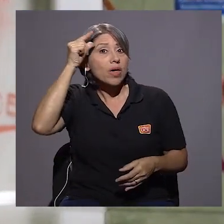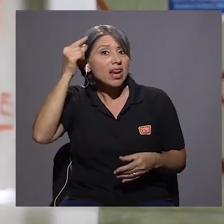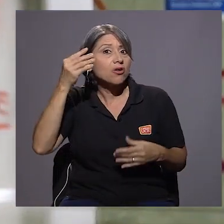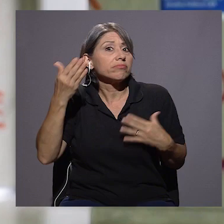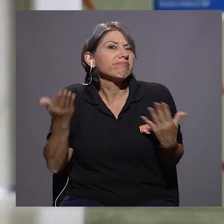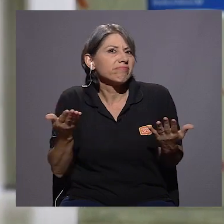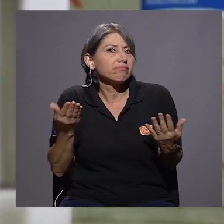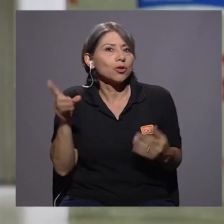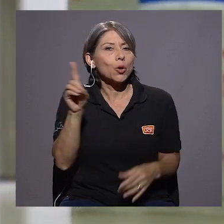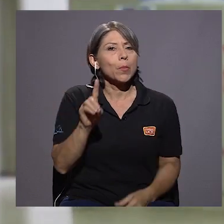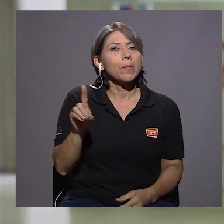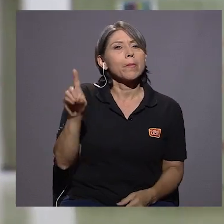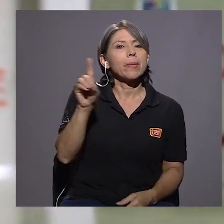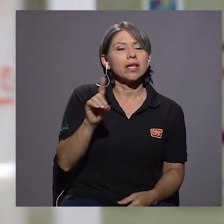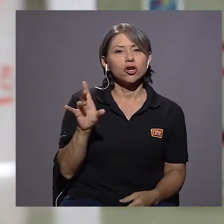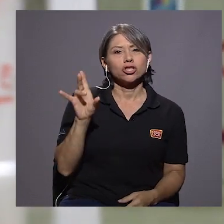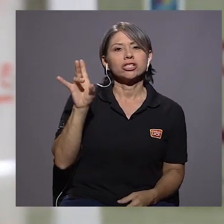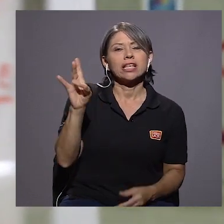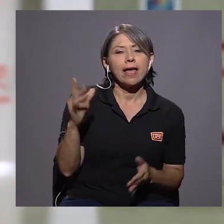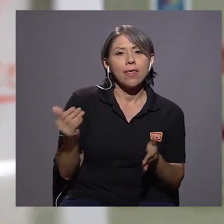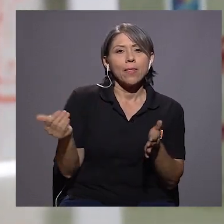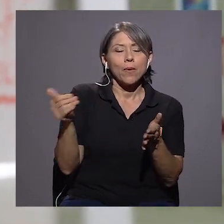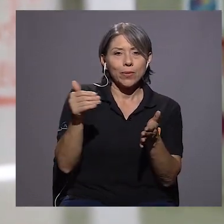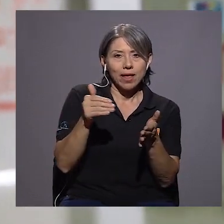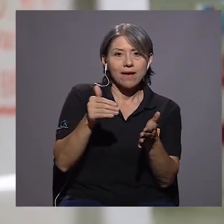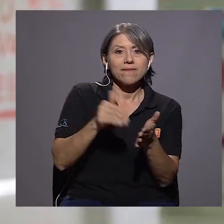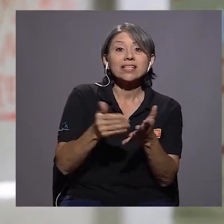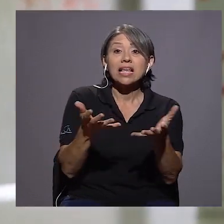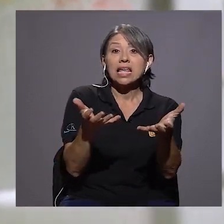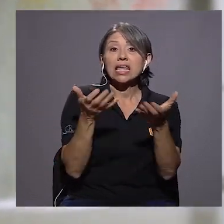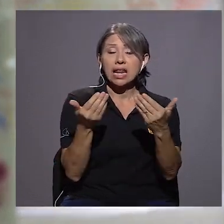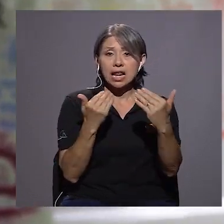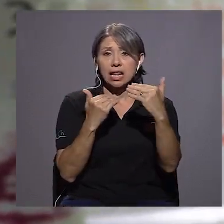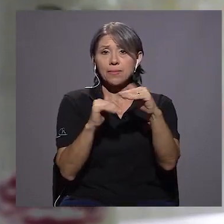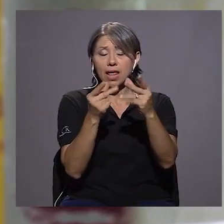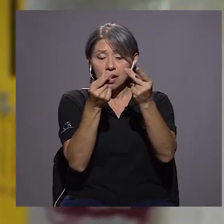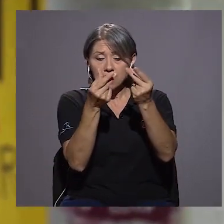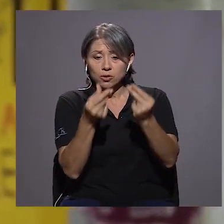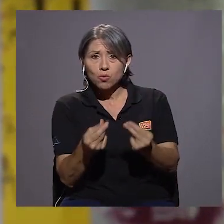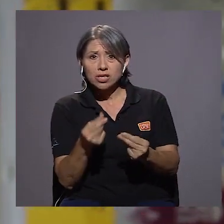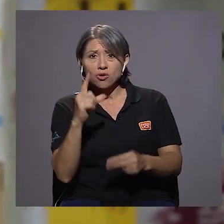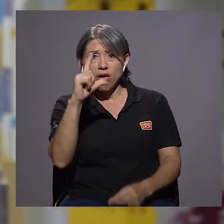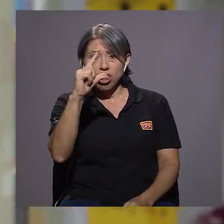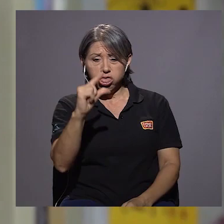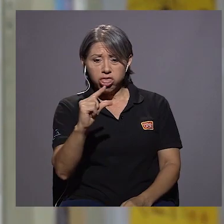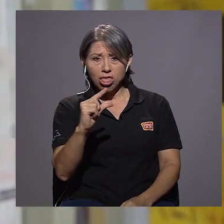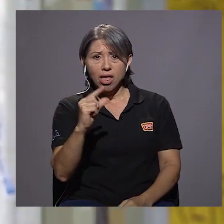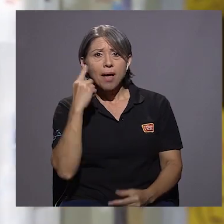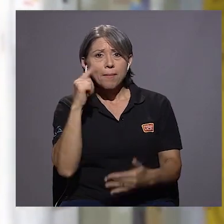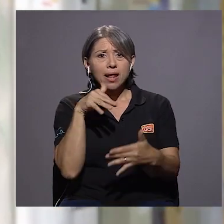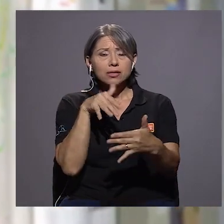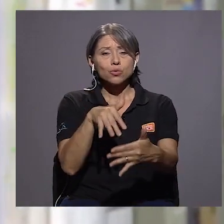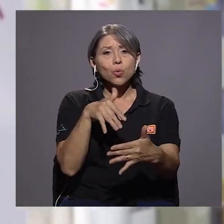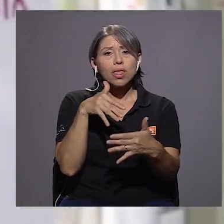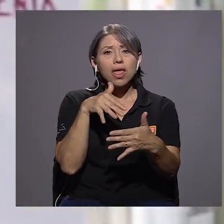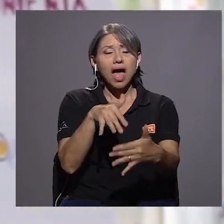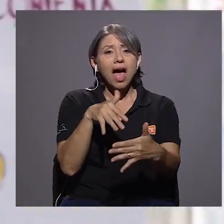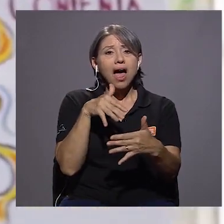El gobierno salió con domingo 7 otra vez. Nos quiere limitar el presupuesto para